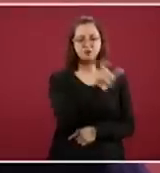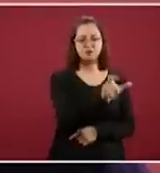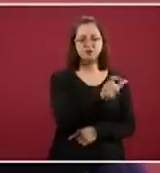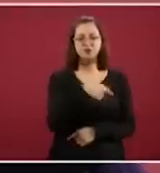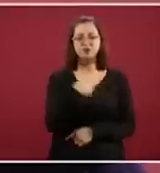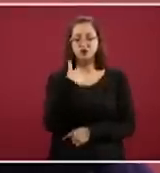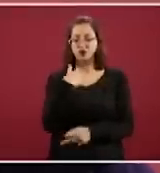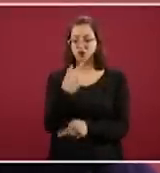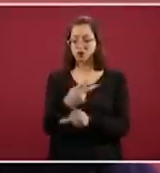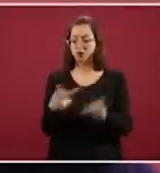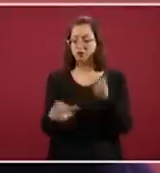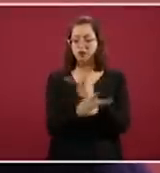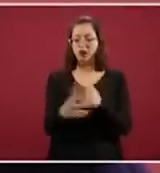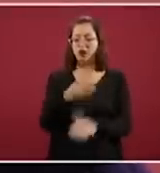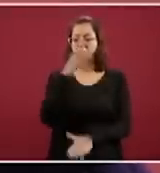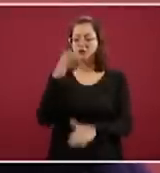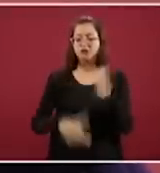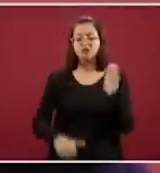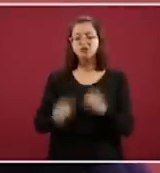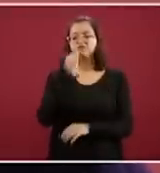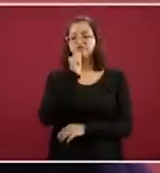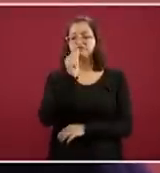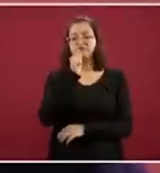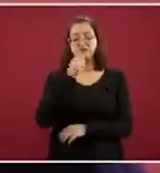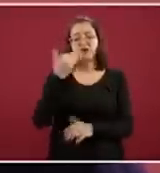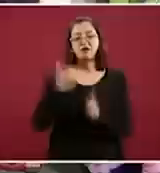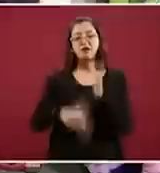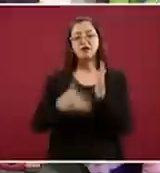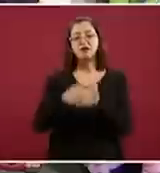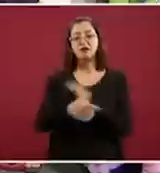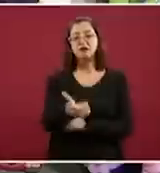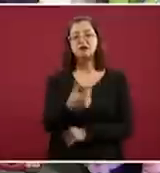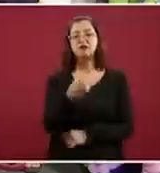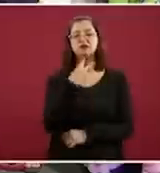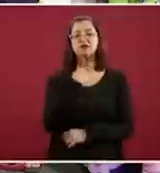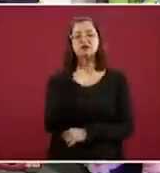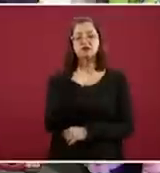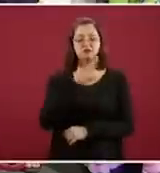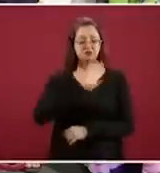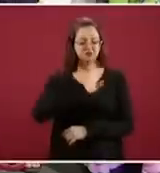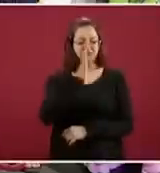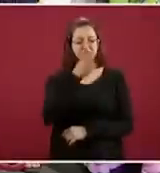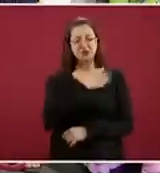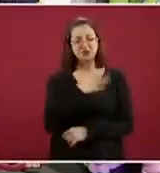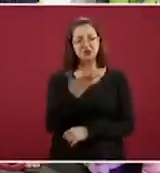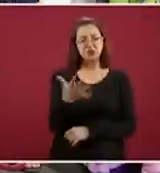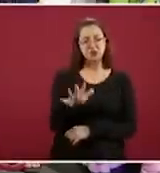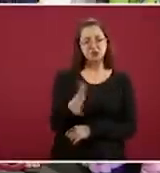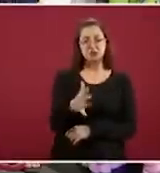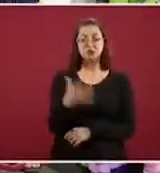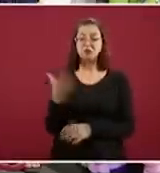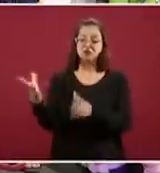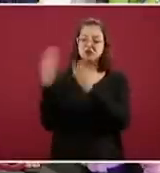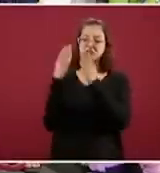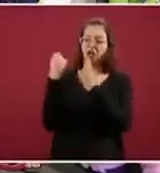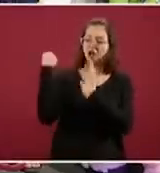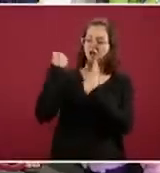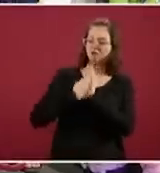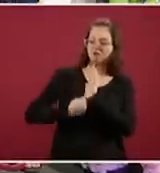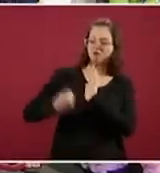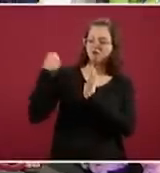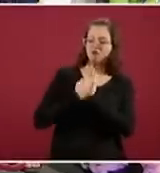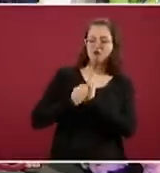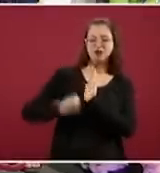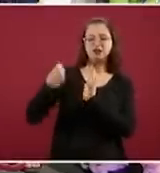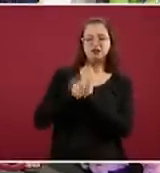de dinero. No hablo bien el español, lo aprendí a la fuerza en una